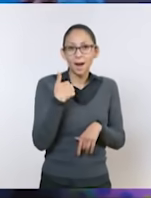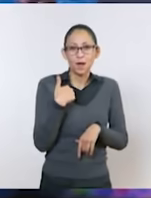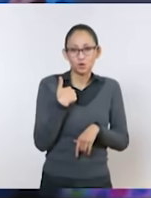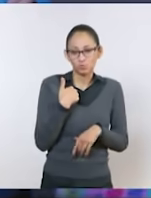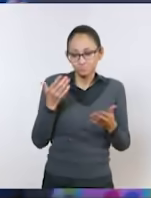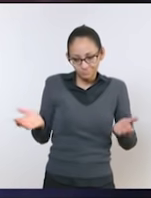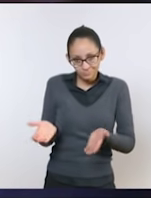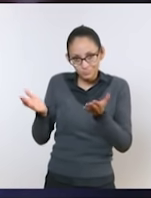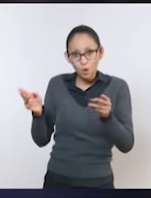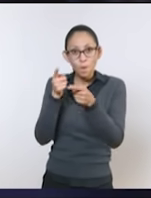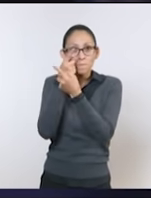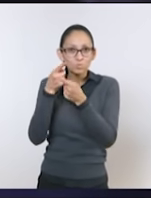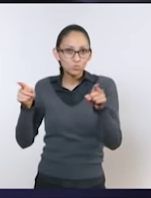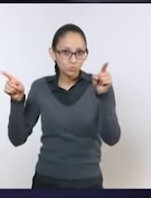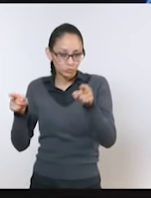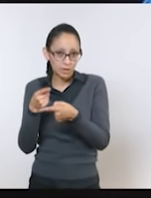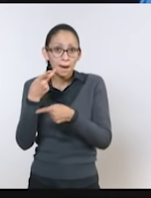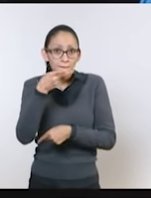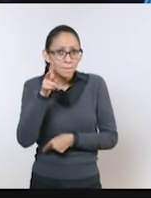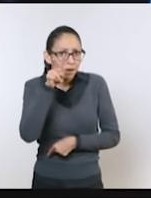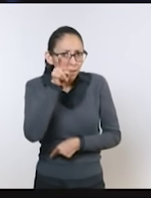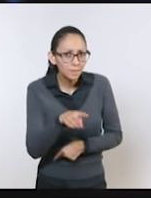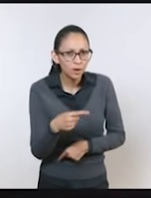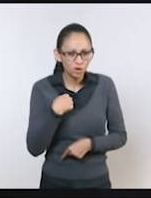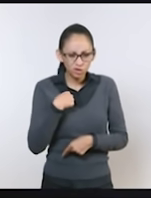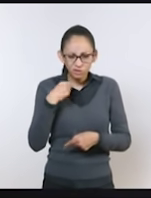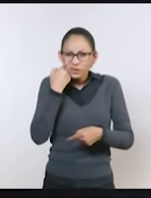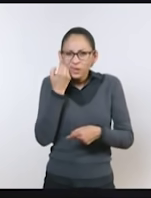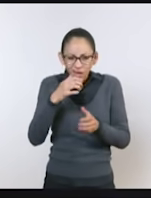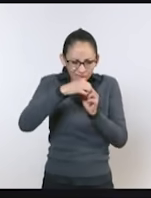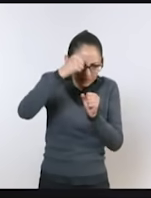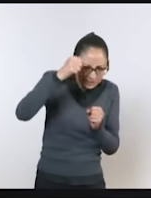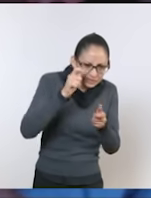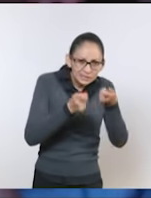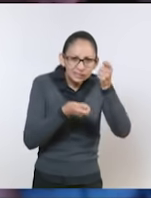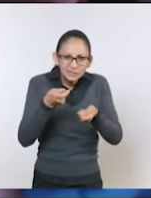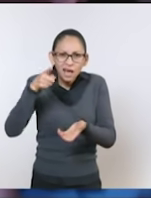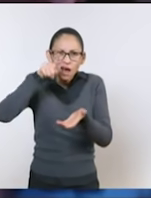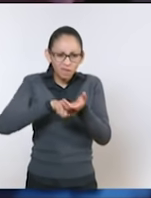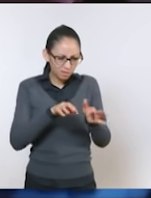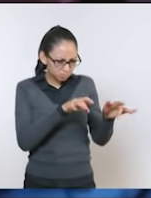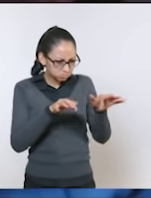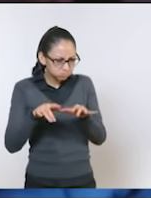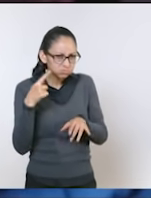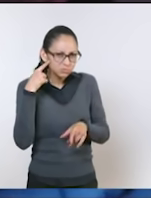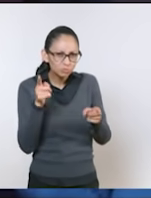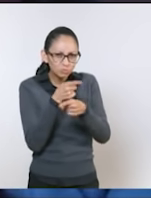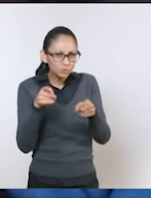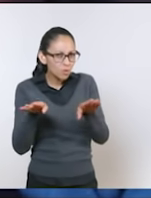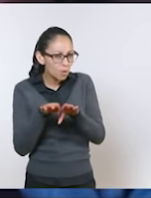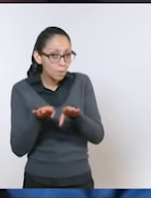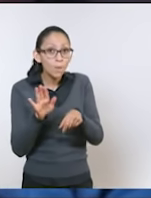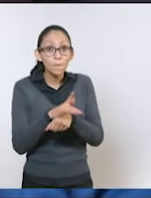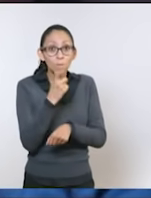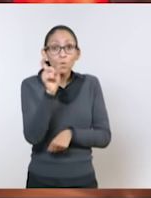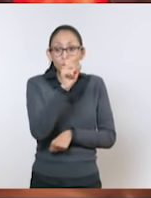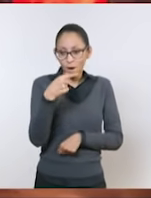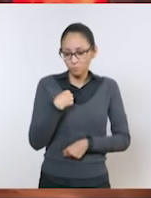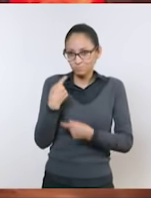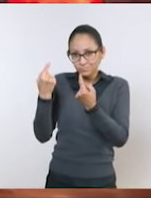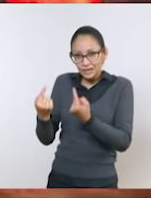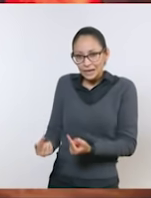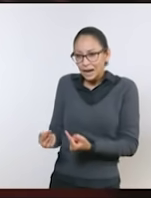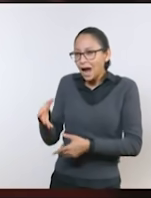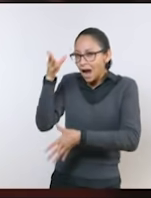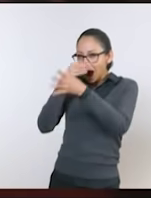de estimular mi pasión por la música, aunque la verdad, yo preferí desarmarlo para entender cómo es que funcionaba por dentro. Porque cuando